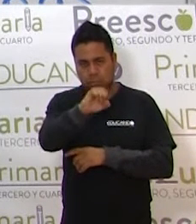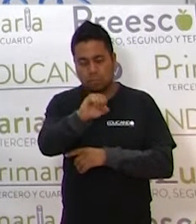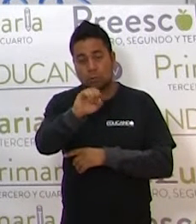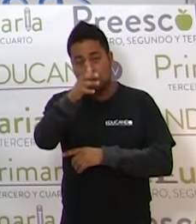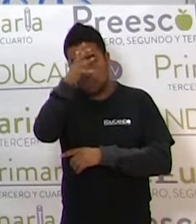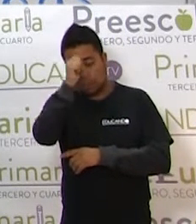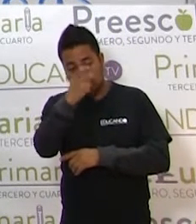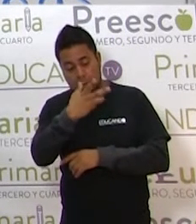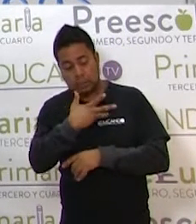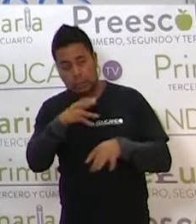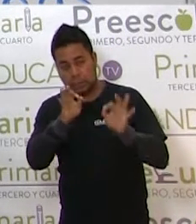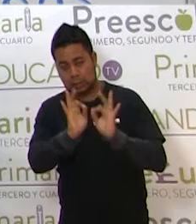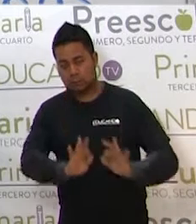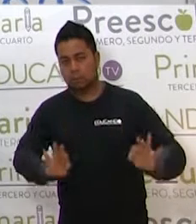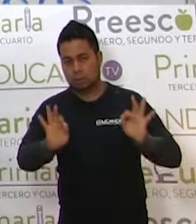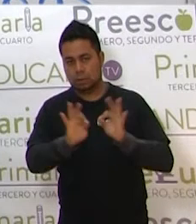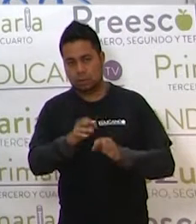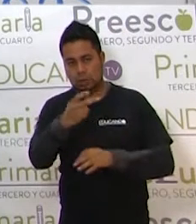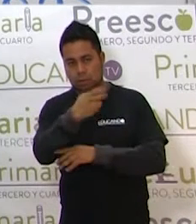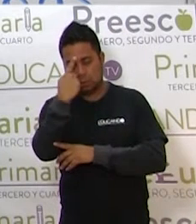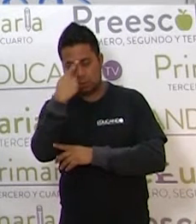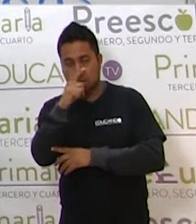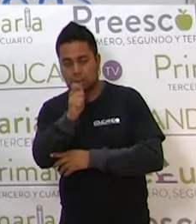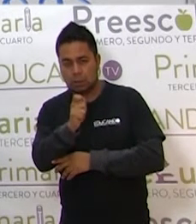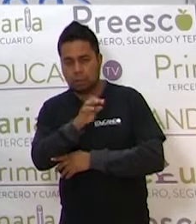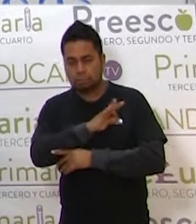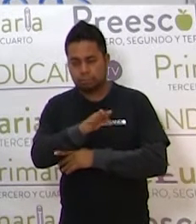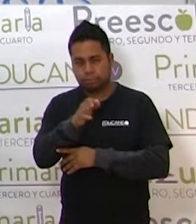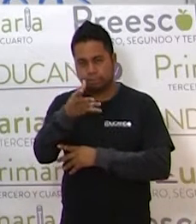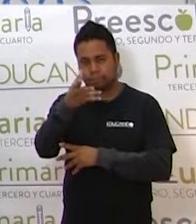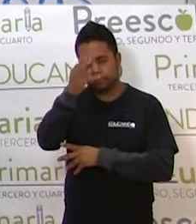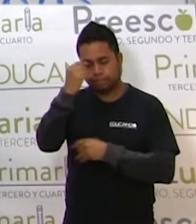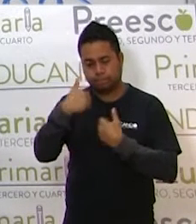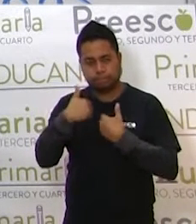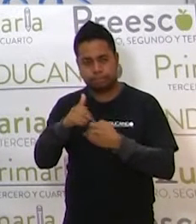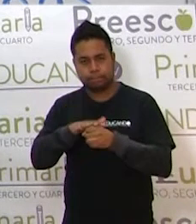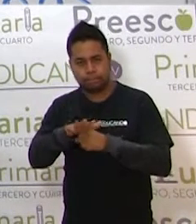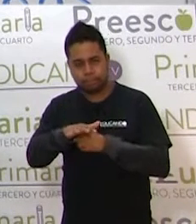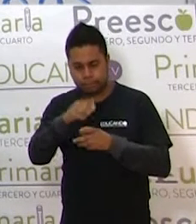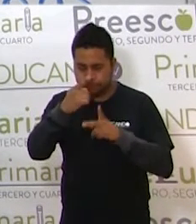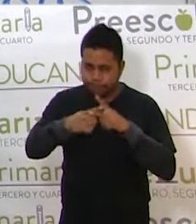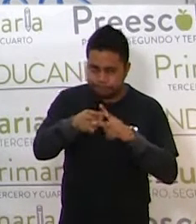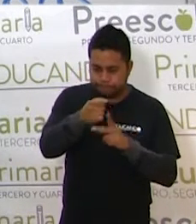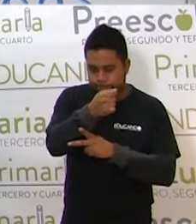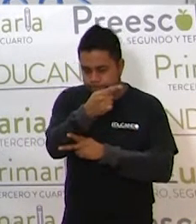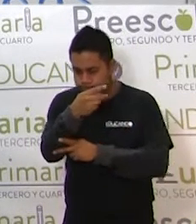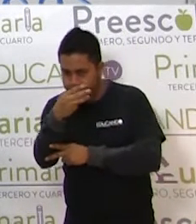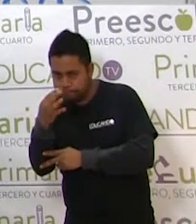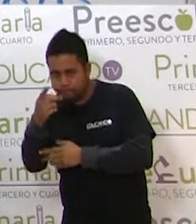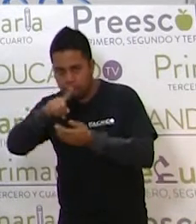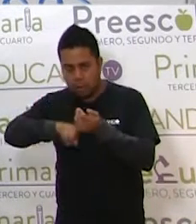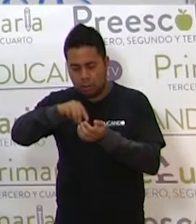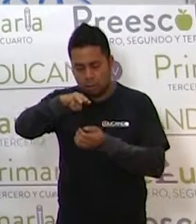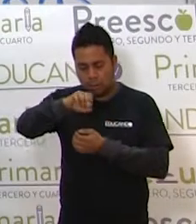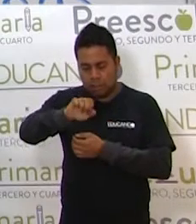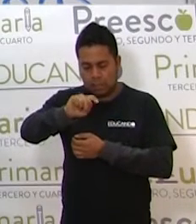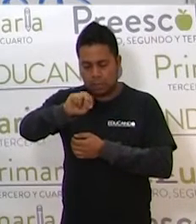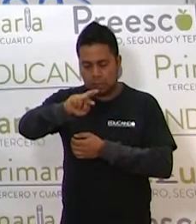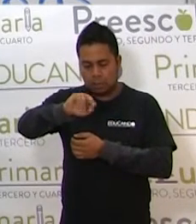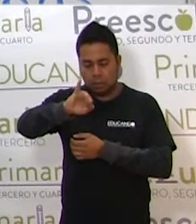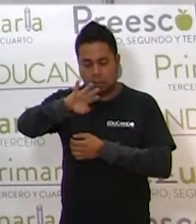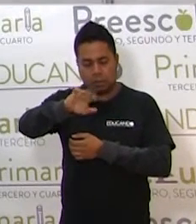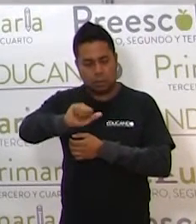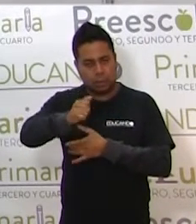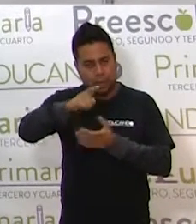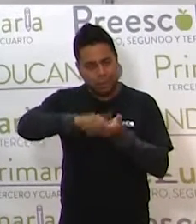parte es muy importante para poder comprender el conteo de la métrica en los versos ahora